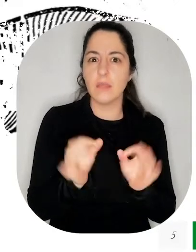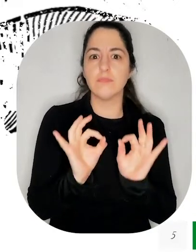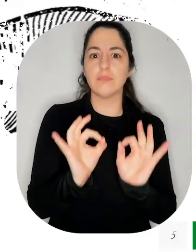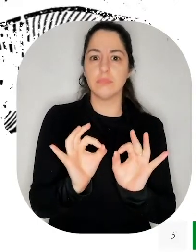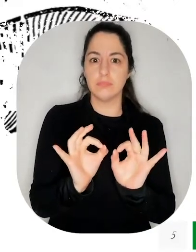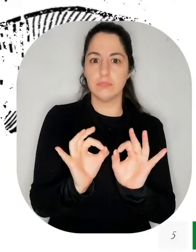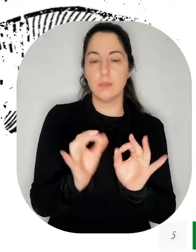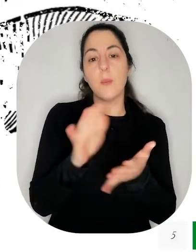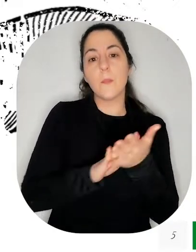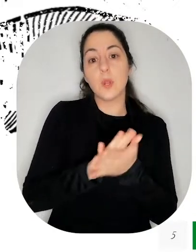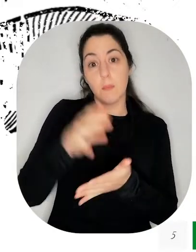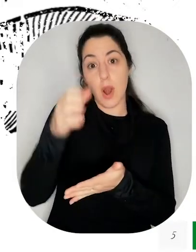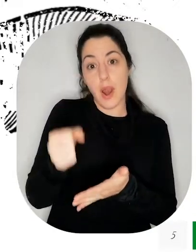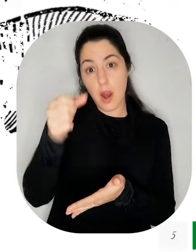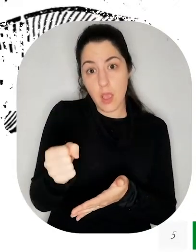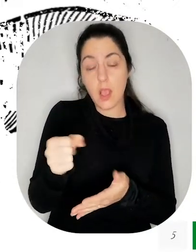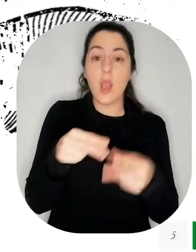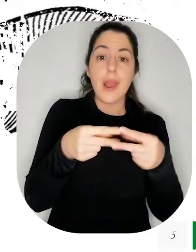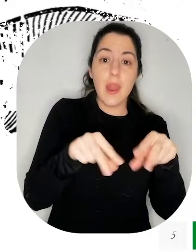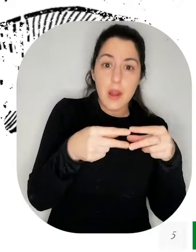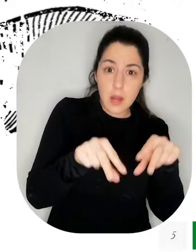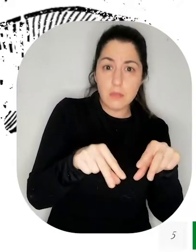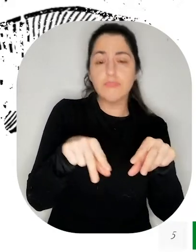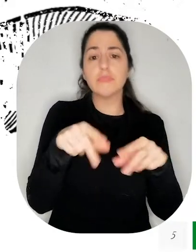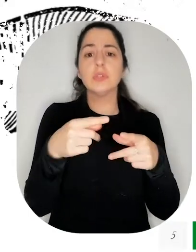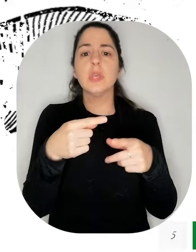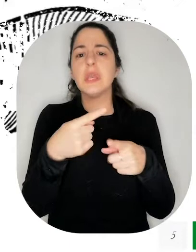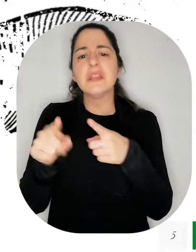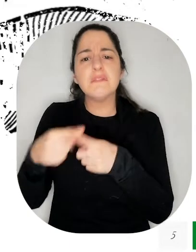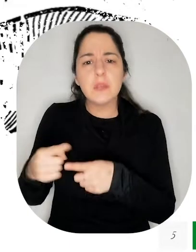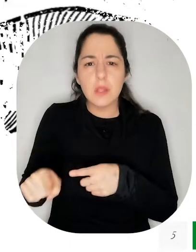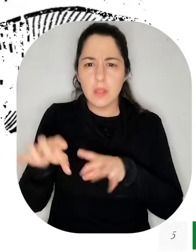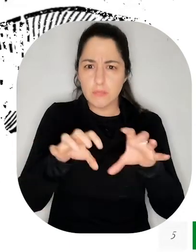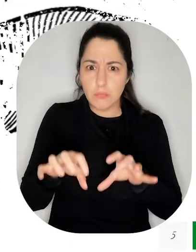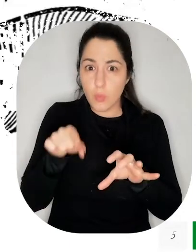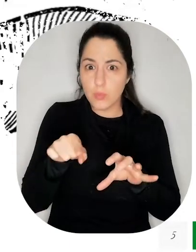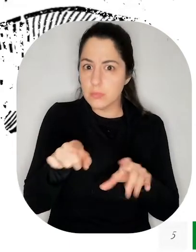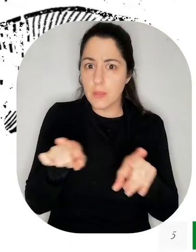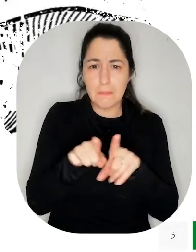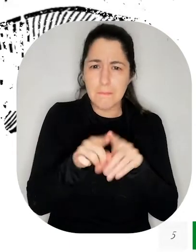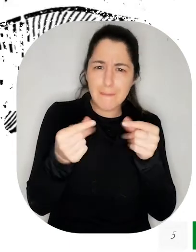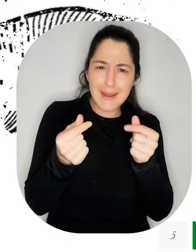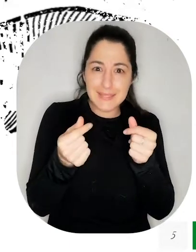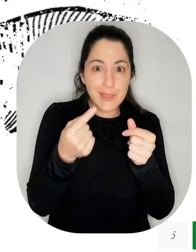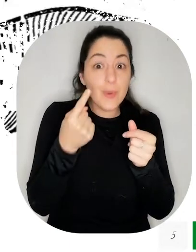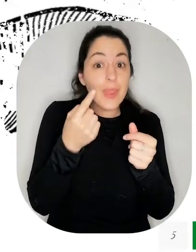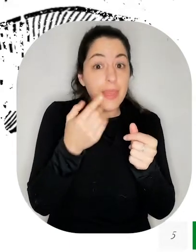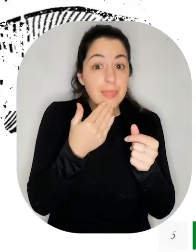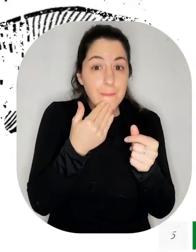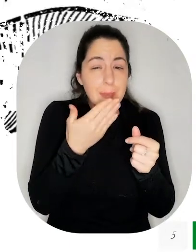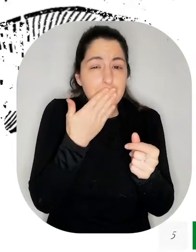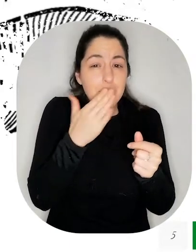calidad proteica a la de la caseína, que es la proteína de la leche, a la del huevo, la de la soya y otros concentrados proteicos. E